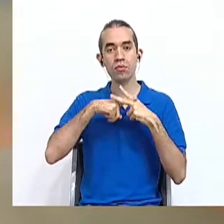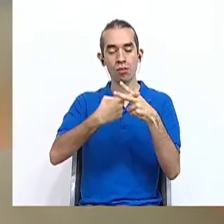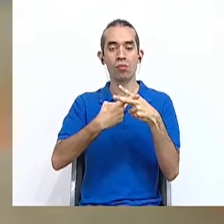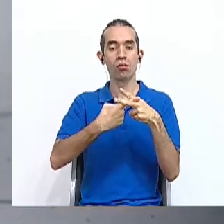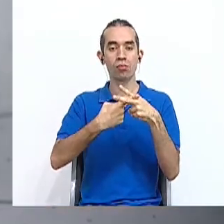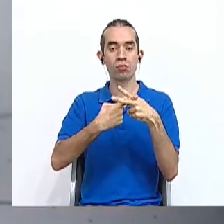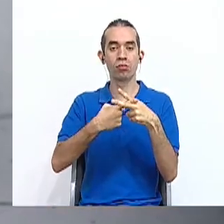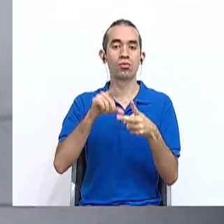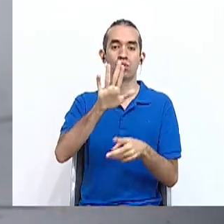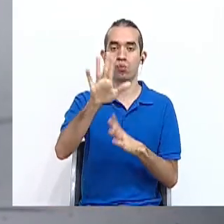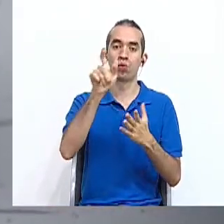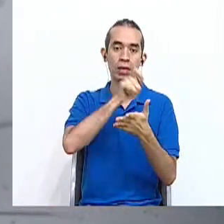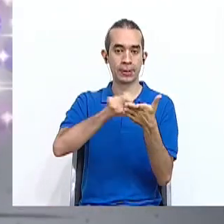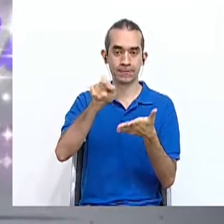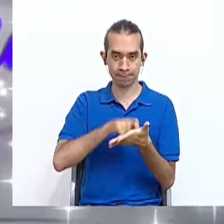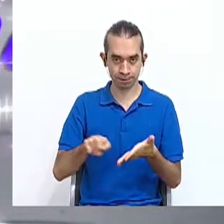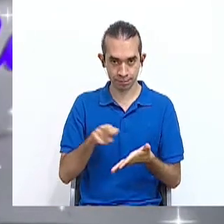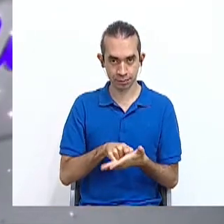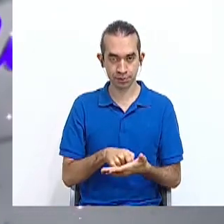de su ensayo.